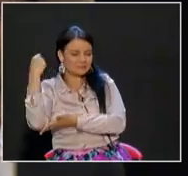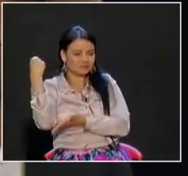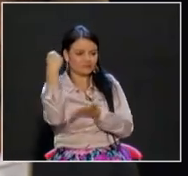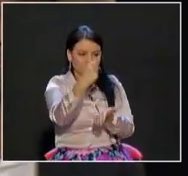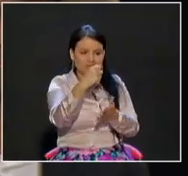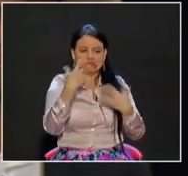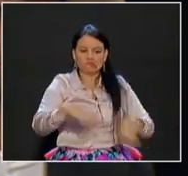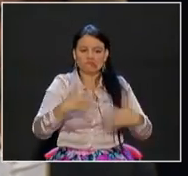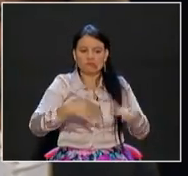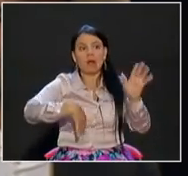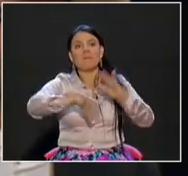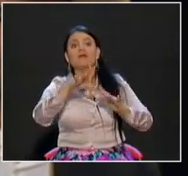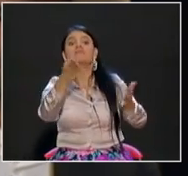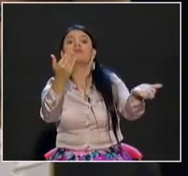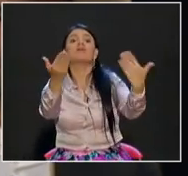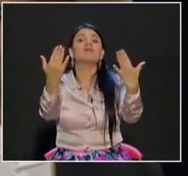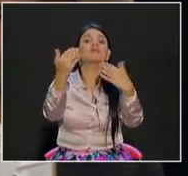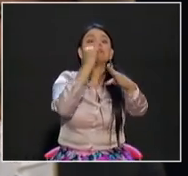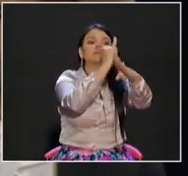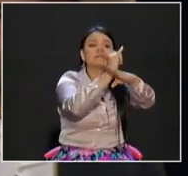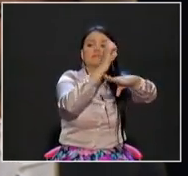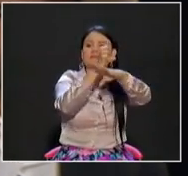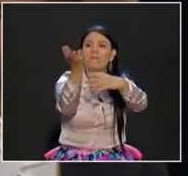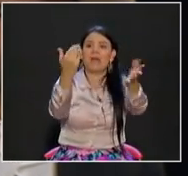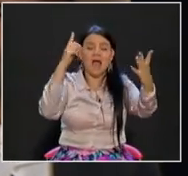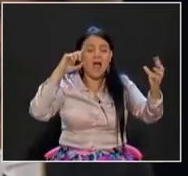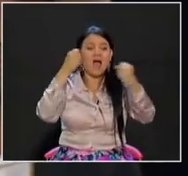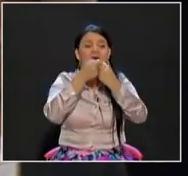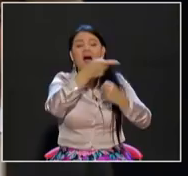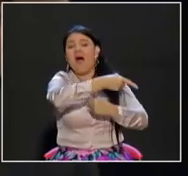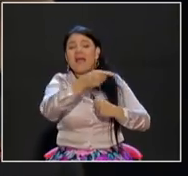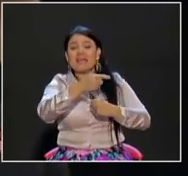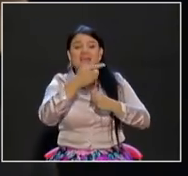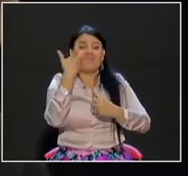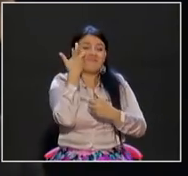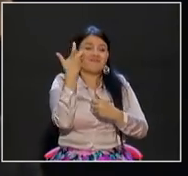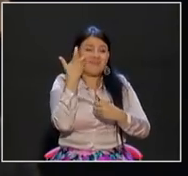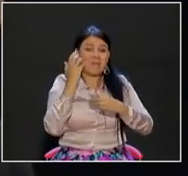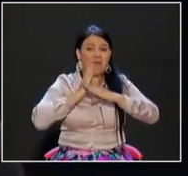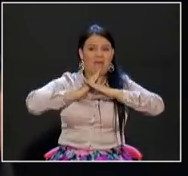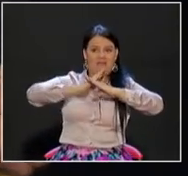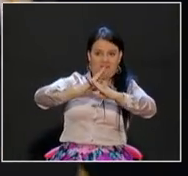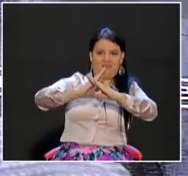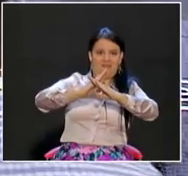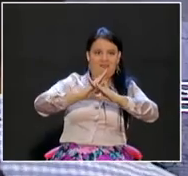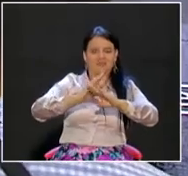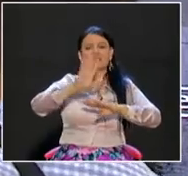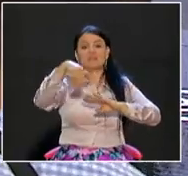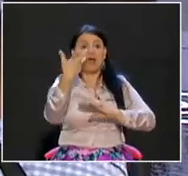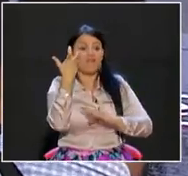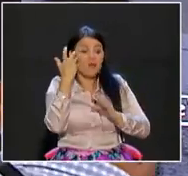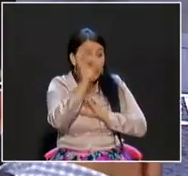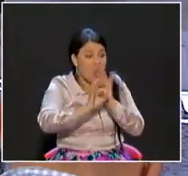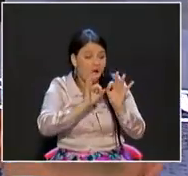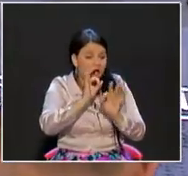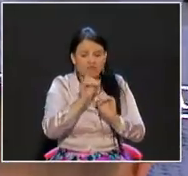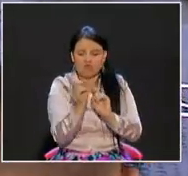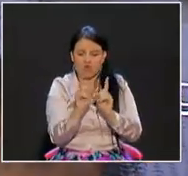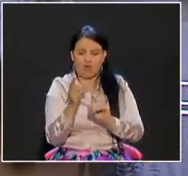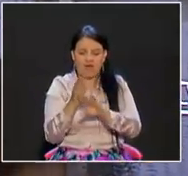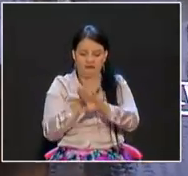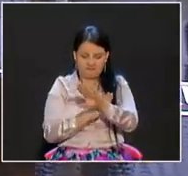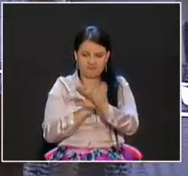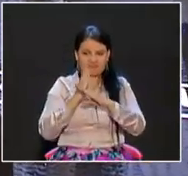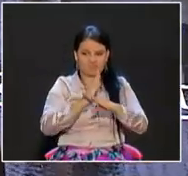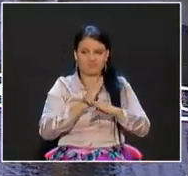articular los actores del sistema para prevenir la enfermedad y no para atender enfermos 30 segundos tienen juan camilo restrepo